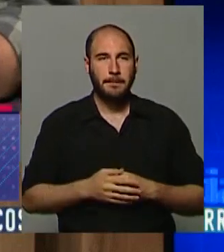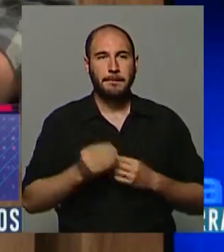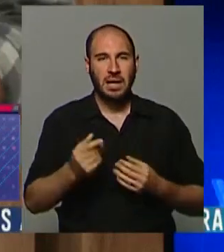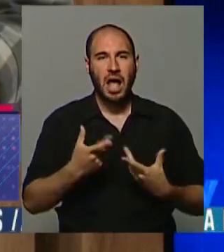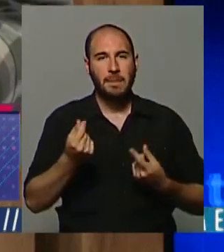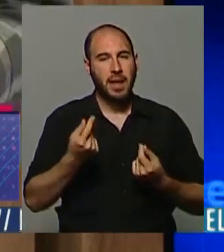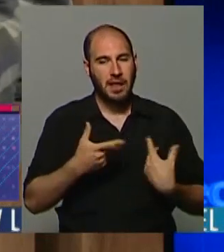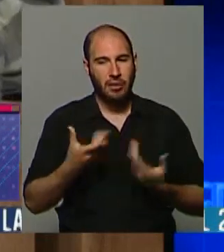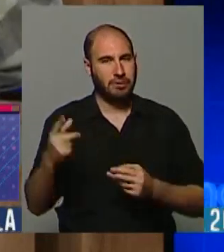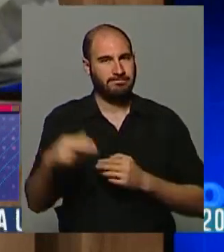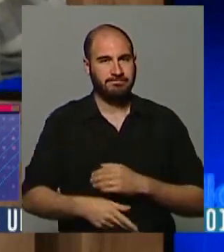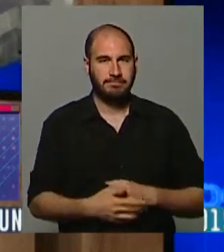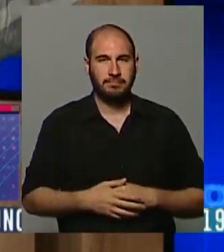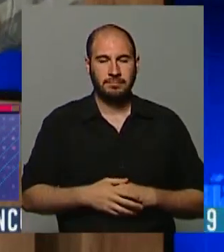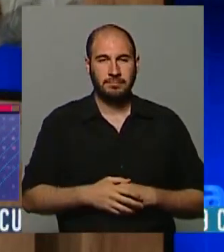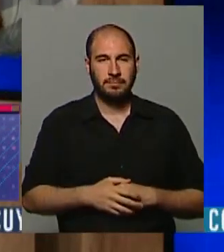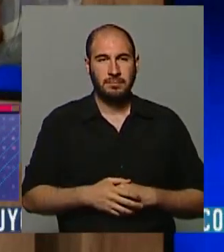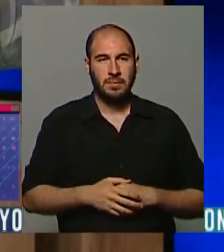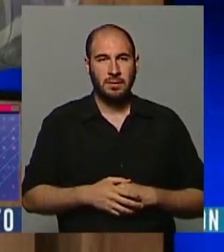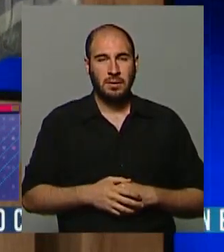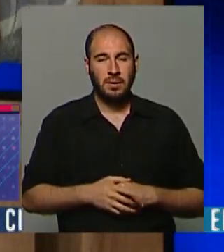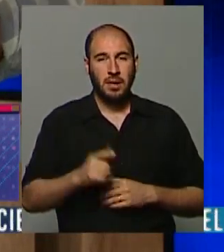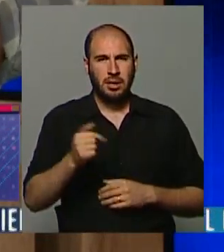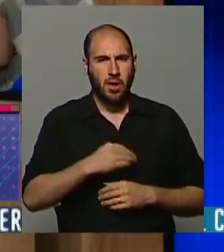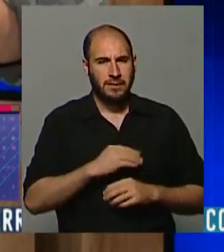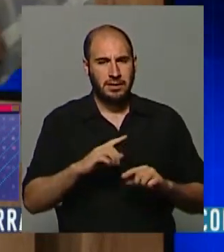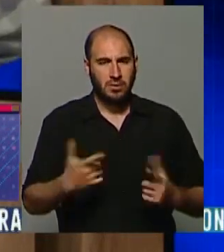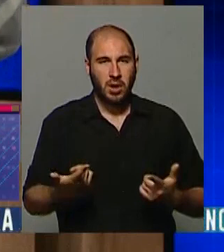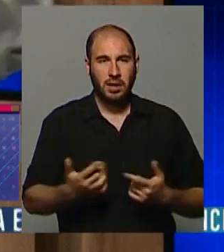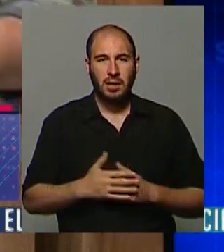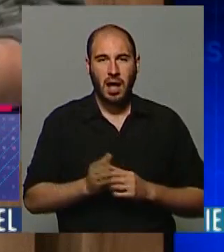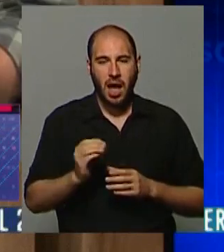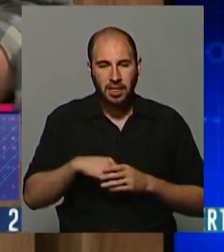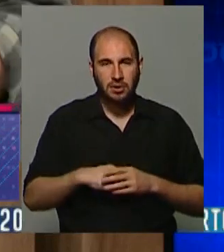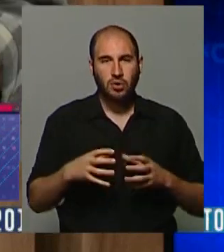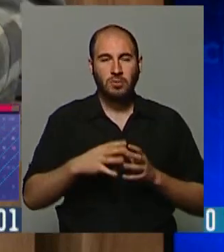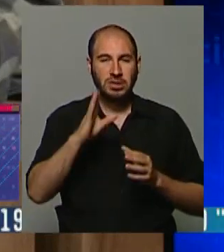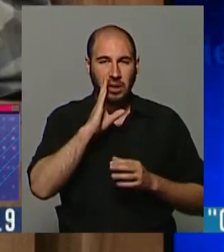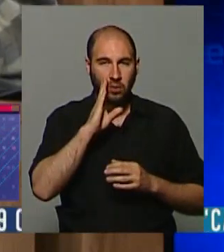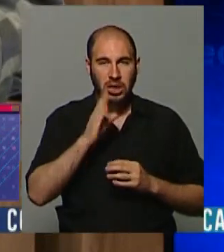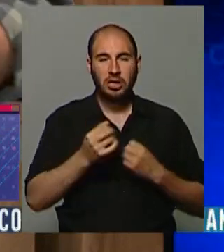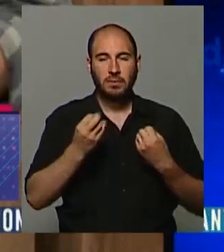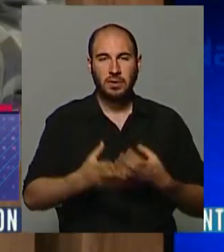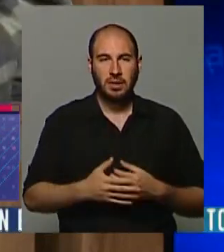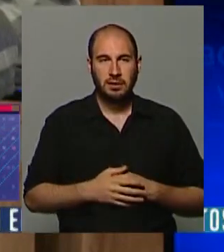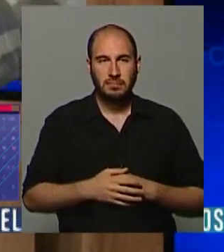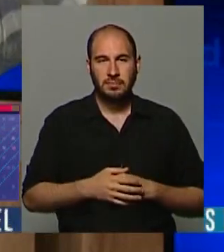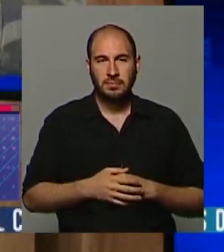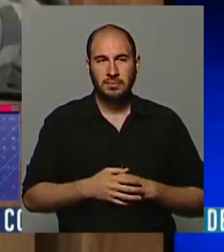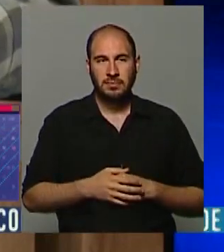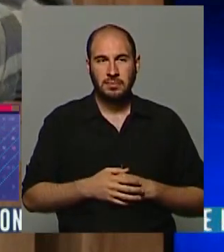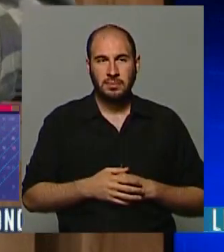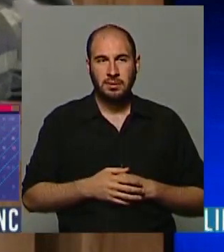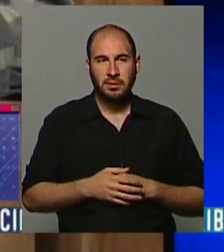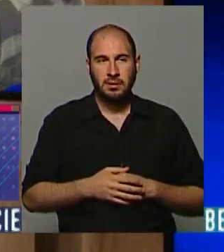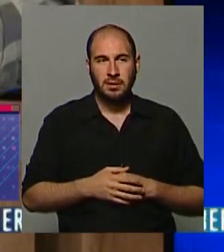ayuda financiera, y esto genera desconfianza, ¿no es cierto?, hacia adentro de Estados Unidos, porque está en este